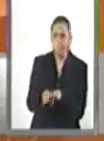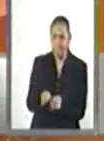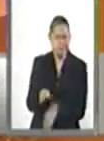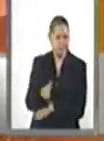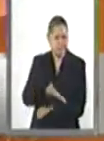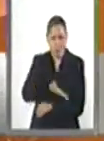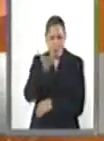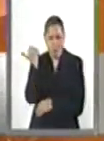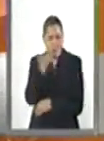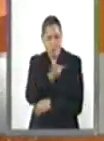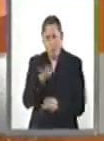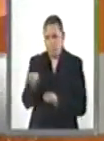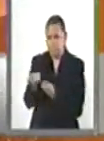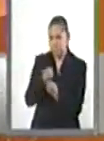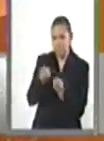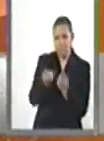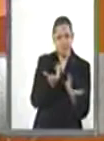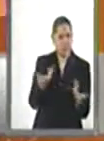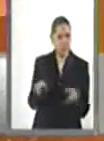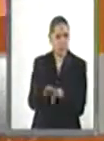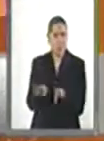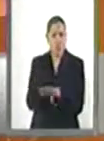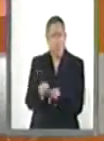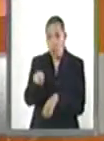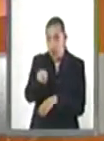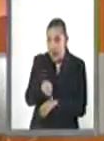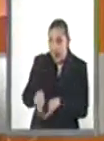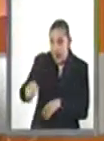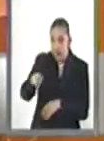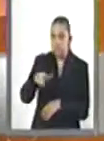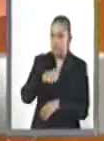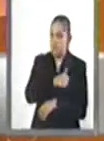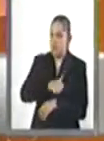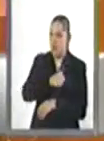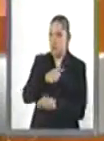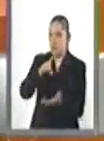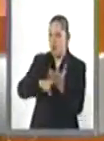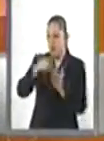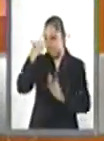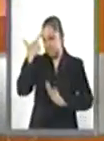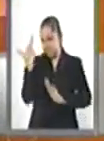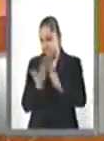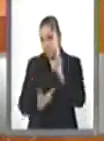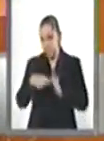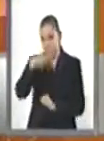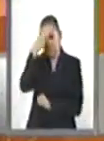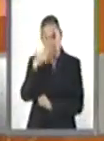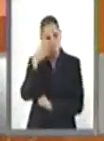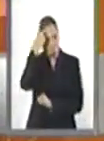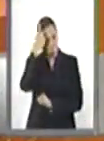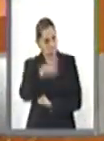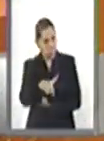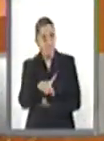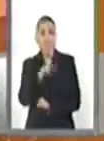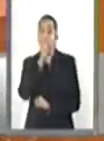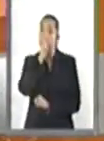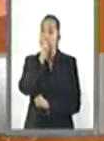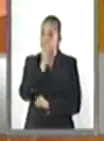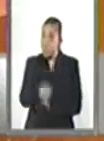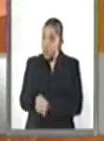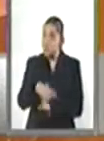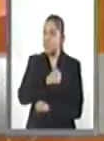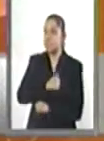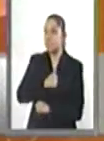no solo ocasionan un daño al patrimonio nacional, sino que también han puesto en peligro la vida de miles